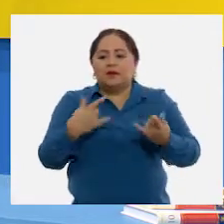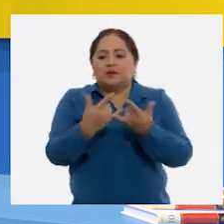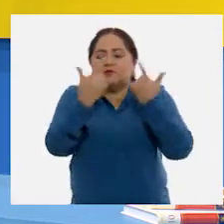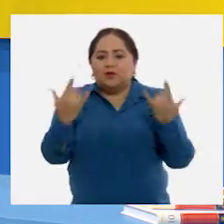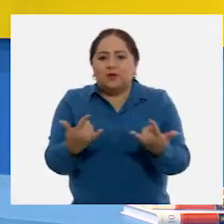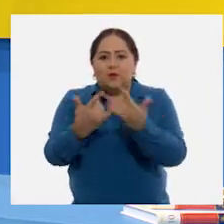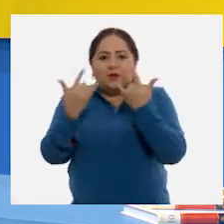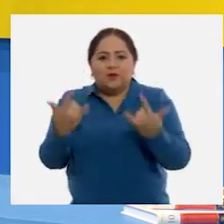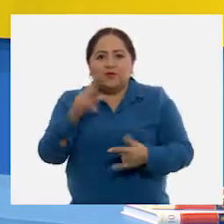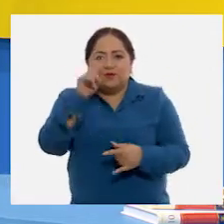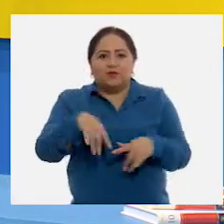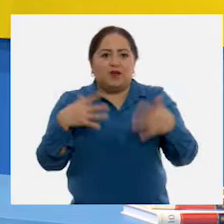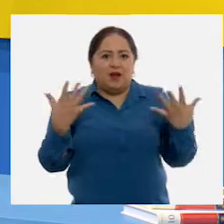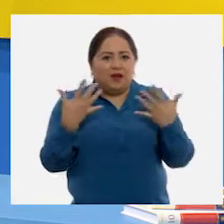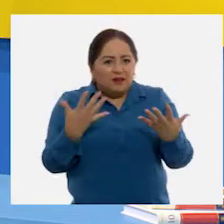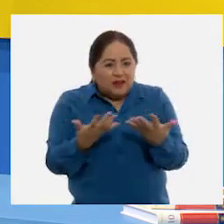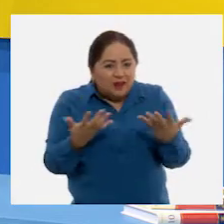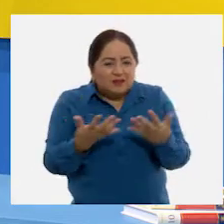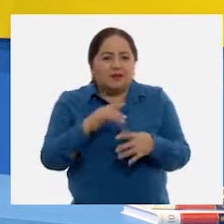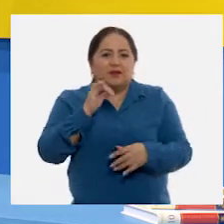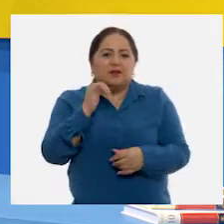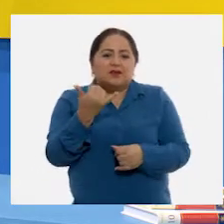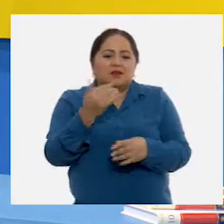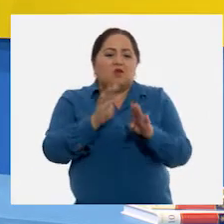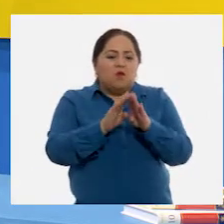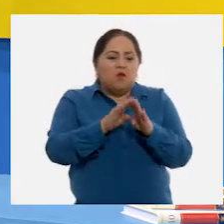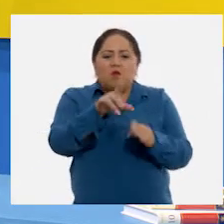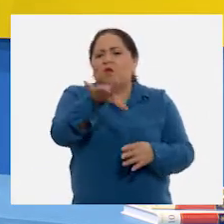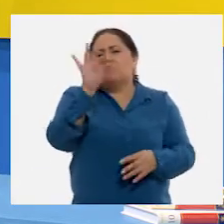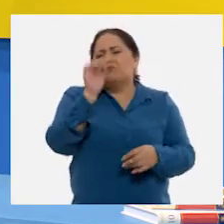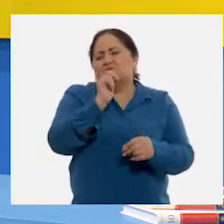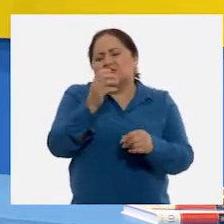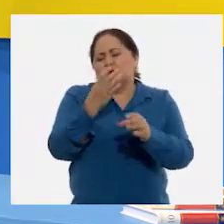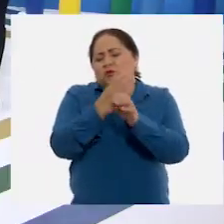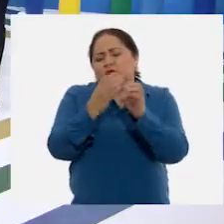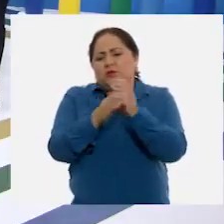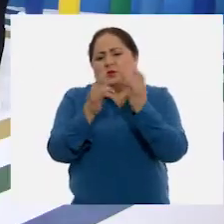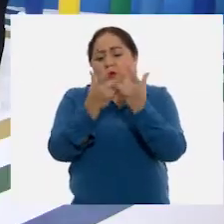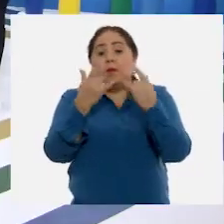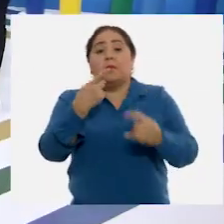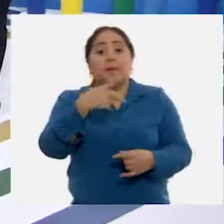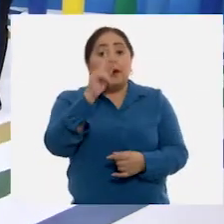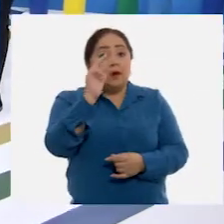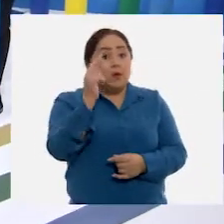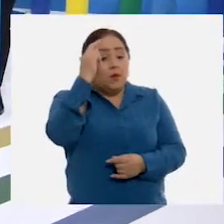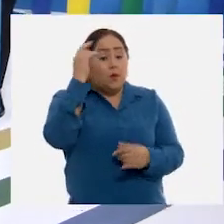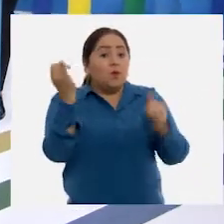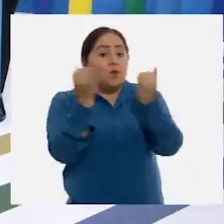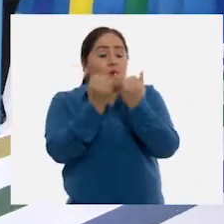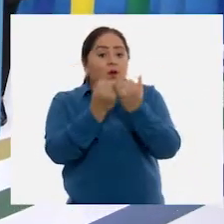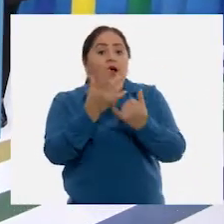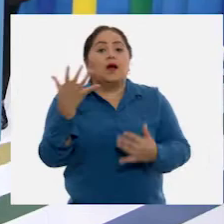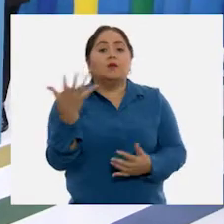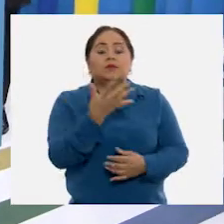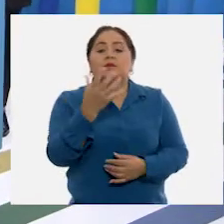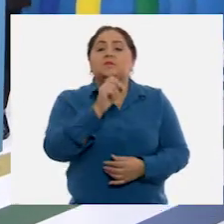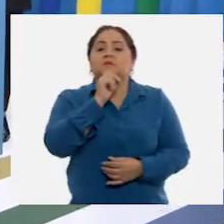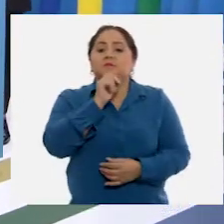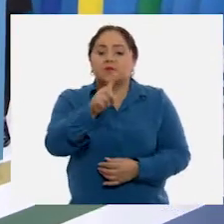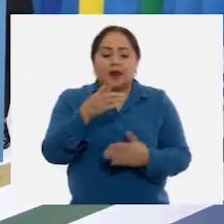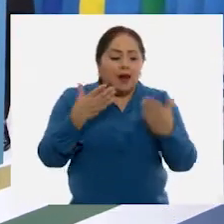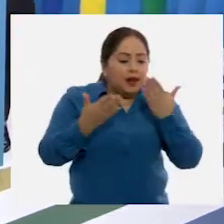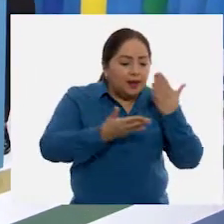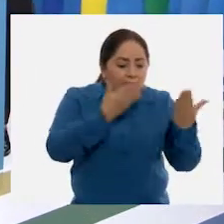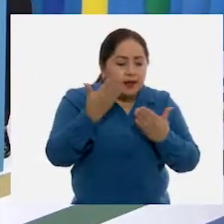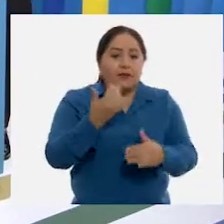personaje, hecho, proceso o periodo que hayan seleccionado. Así es, y recuerden también hacer uso, tanto al leer como